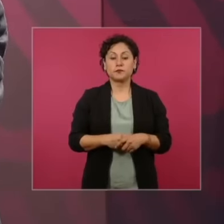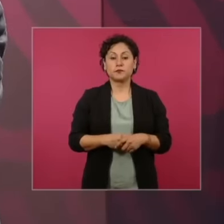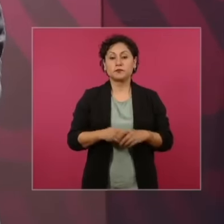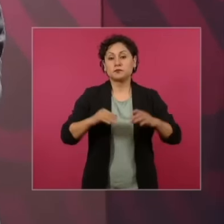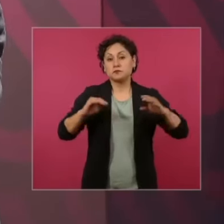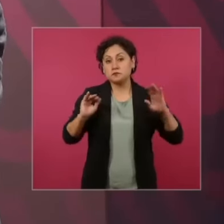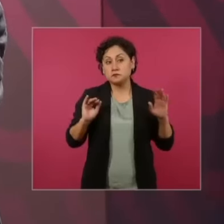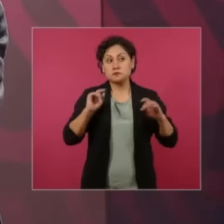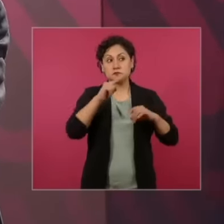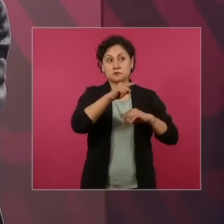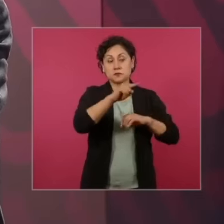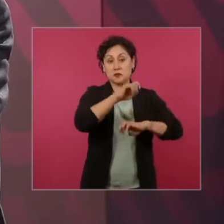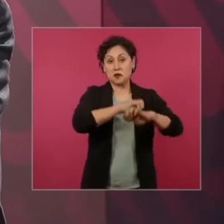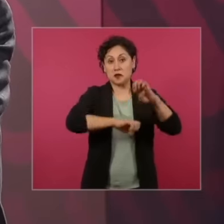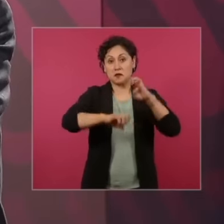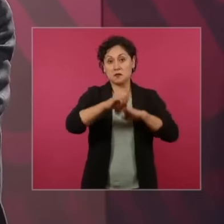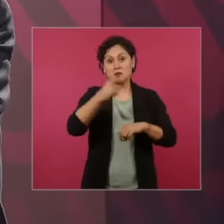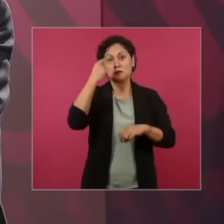recapaciten.